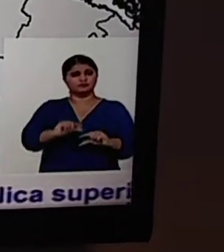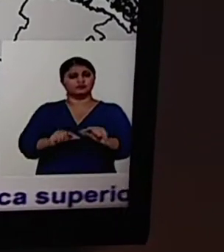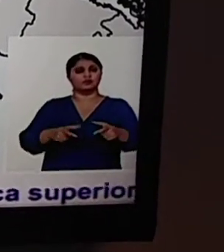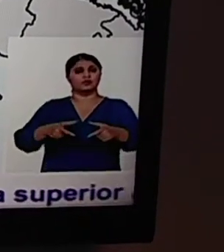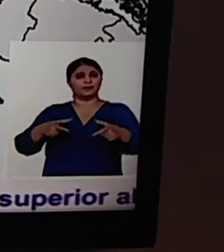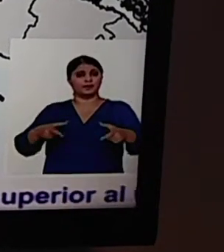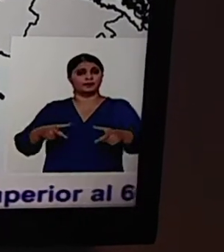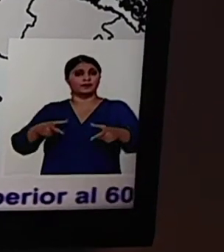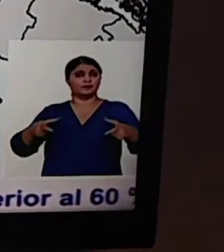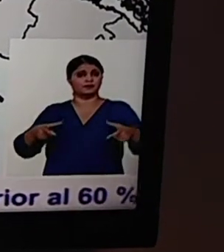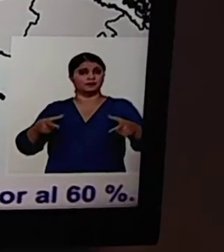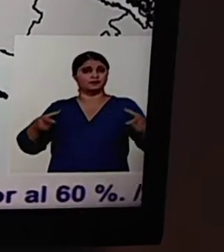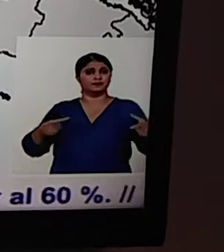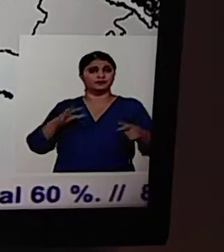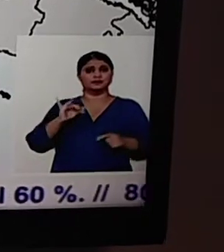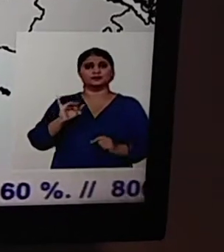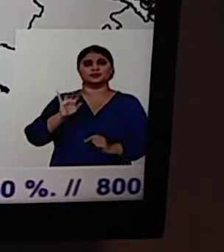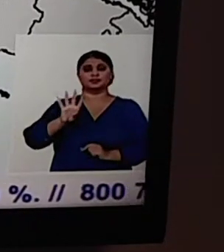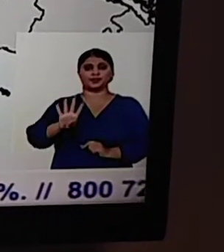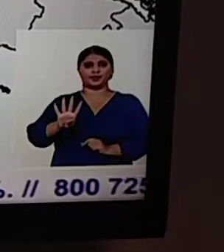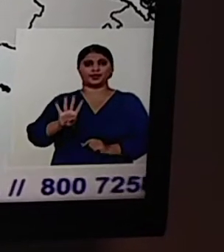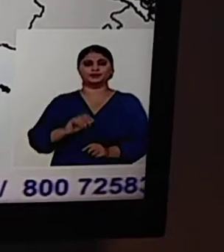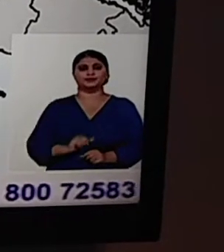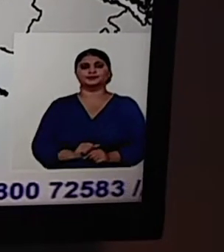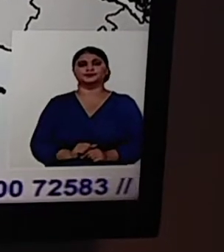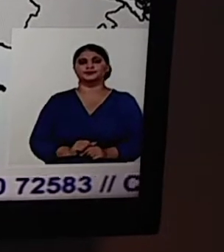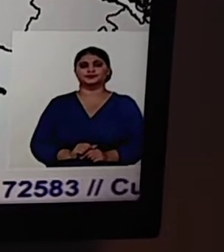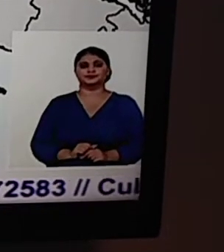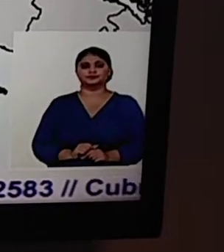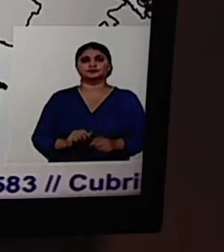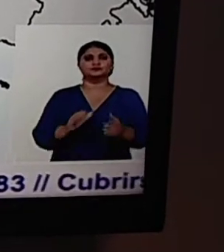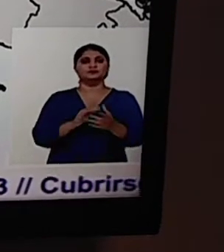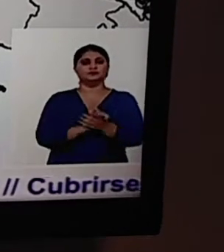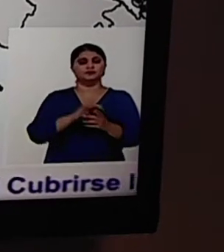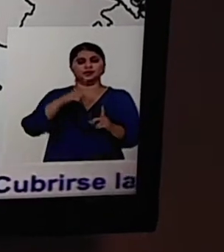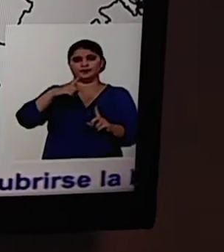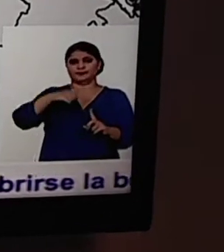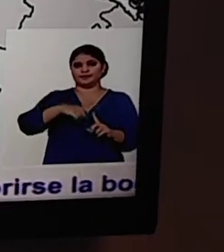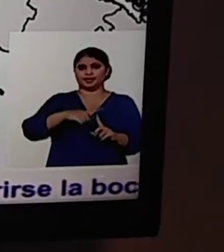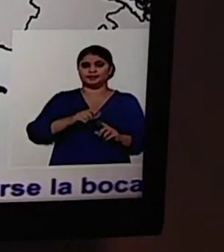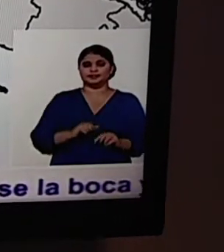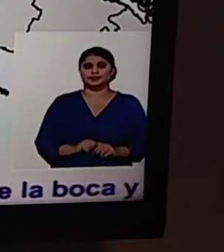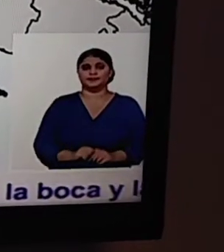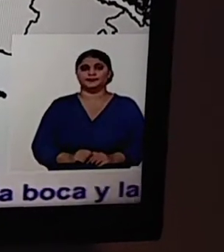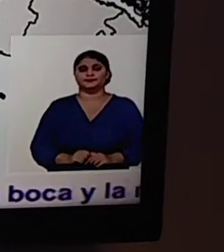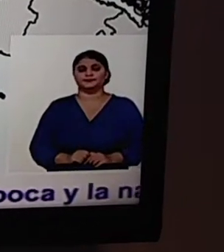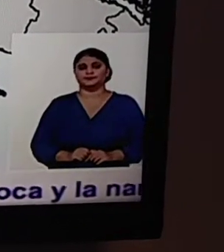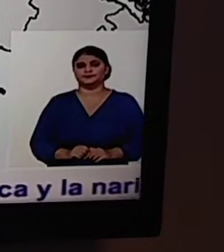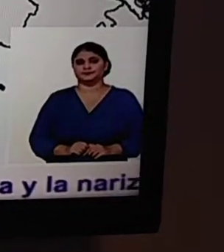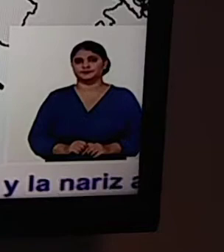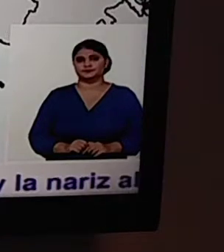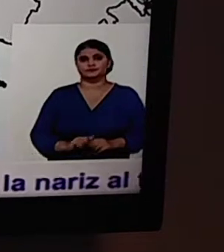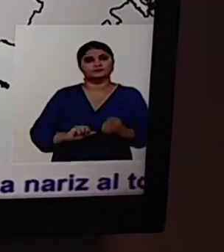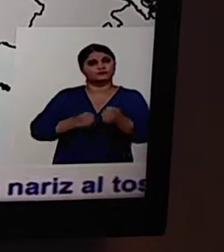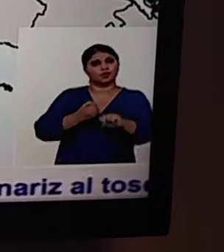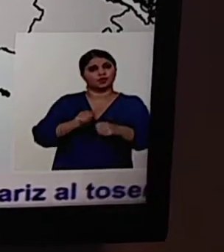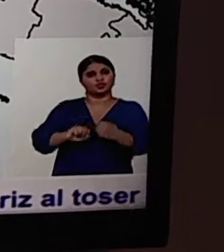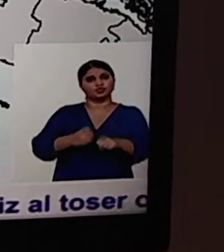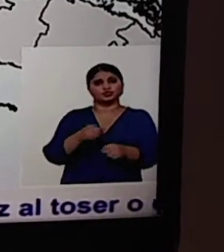74 casos en el día de ayer. Le sigue Matanzas, que todavía no ha logrado controlar